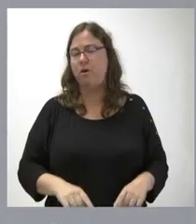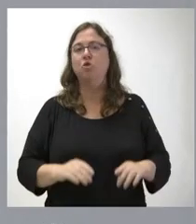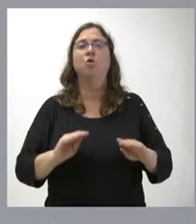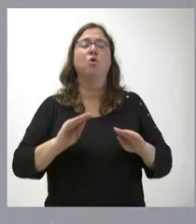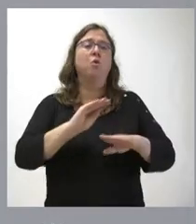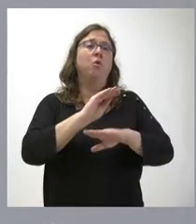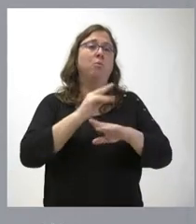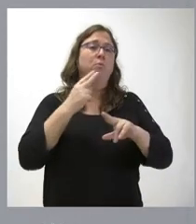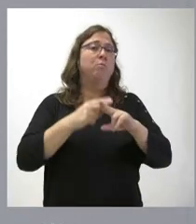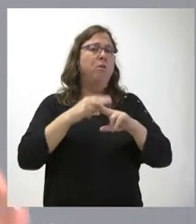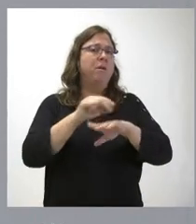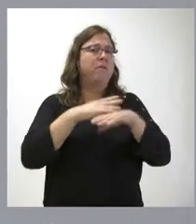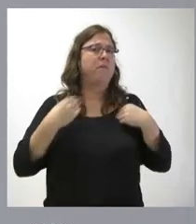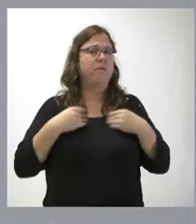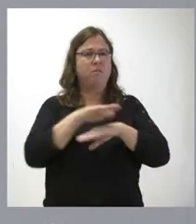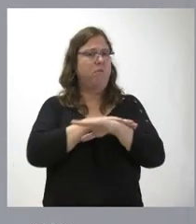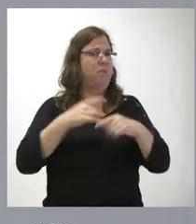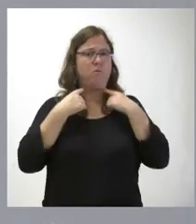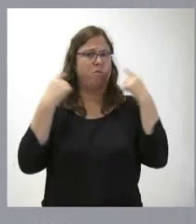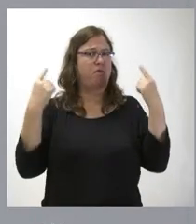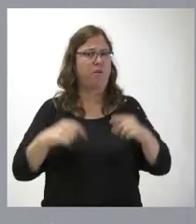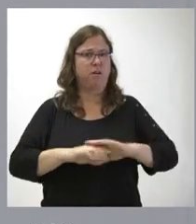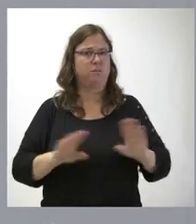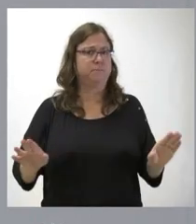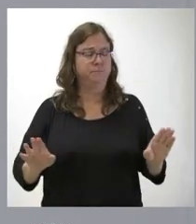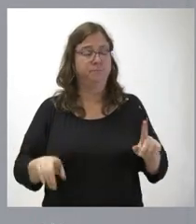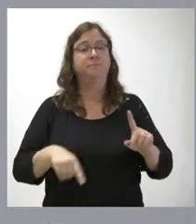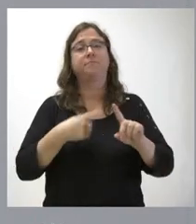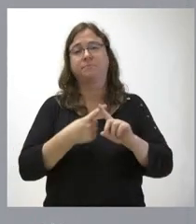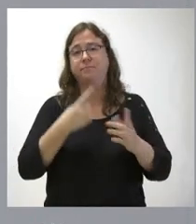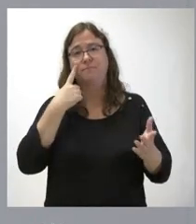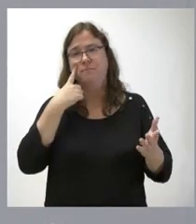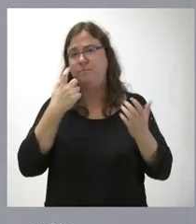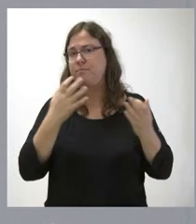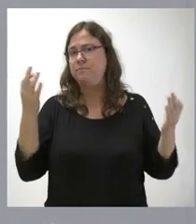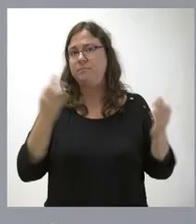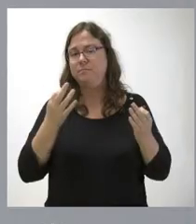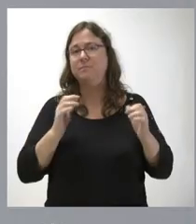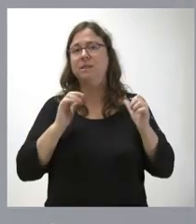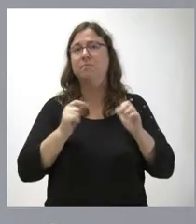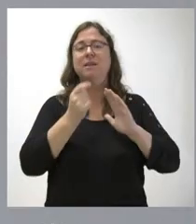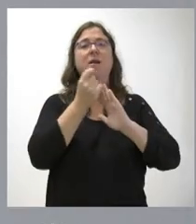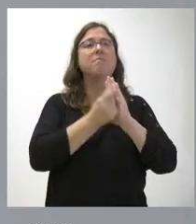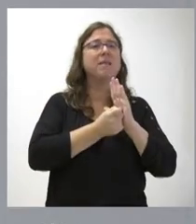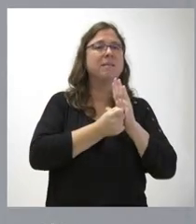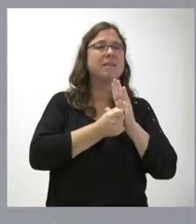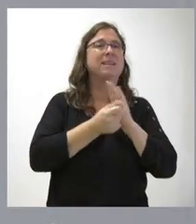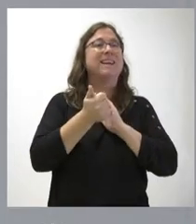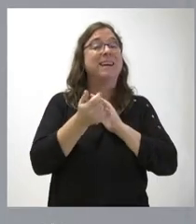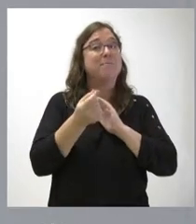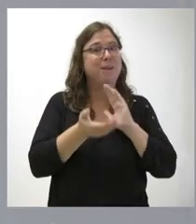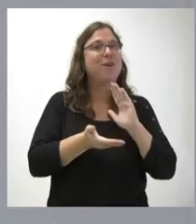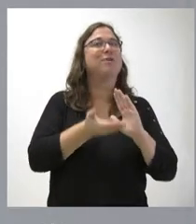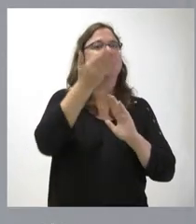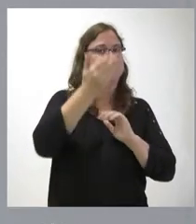vivienda que ha llevado a cabo el gobierno precisamente además donde con más intensidad se han puesto en marcha estas medidas quizá donde más ha subido el precio de la vivienda